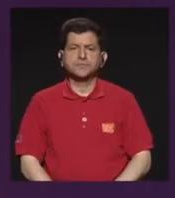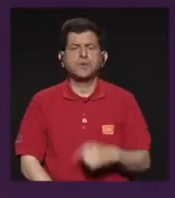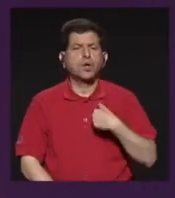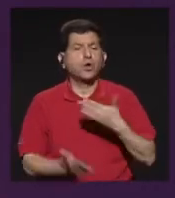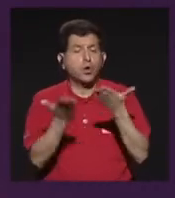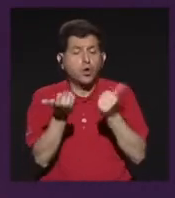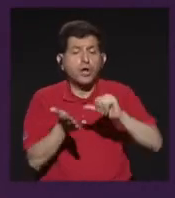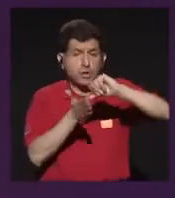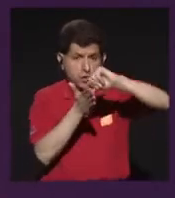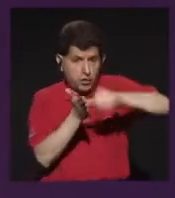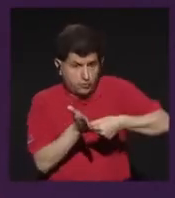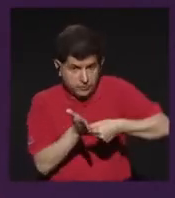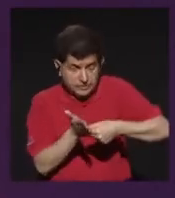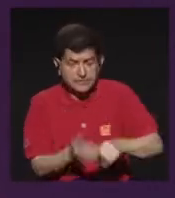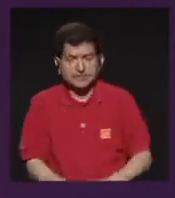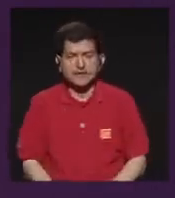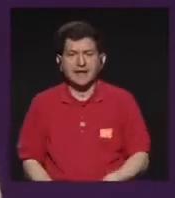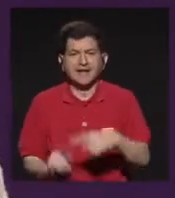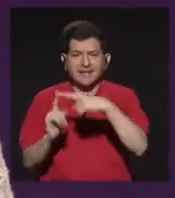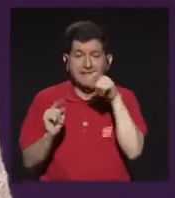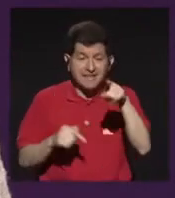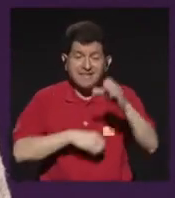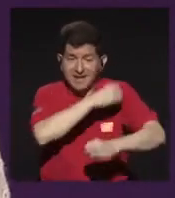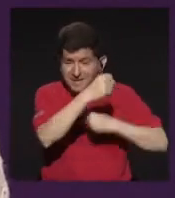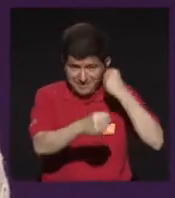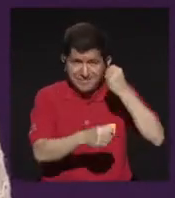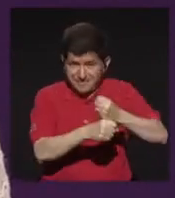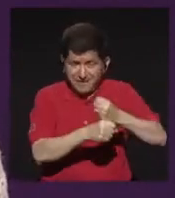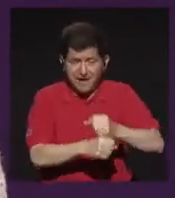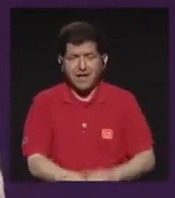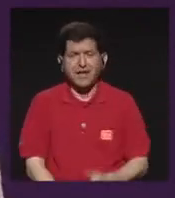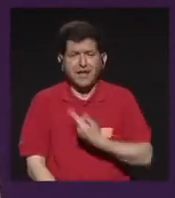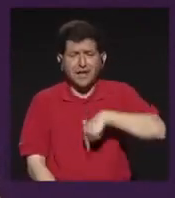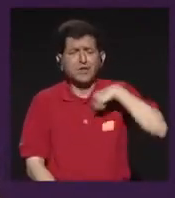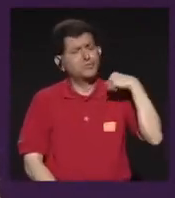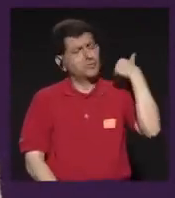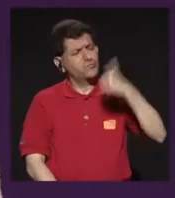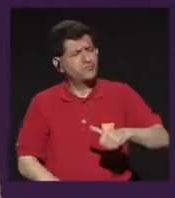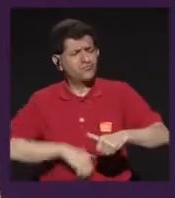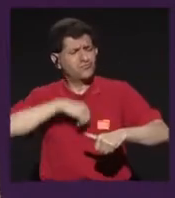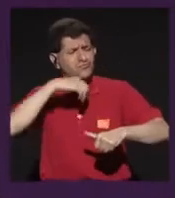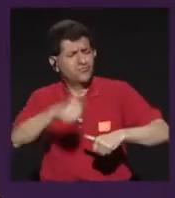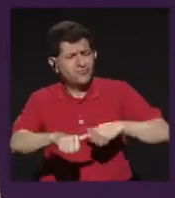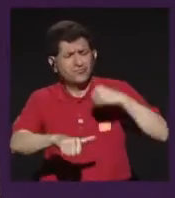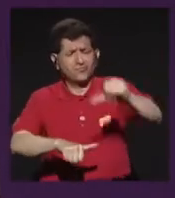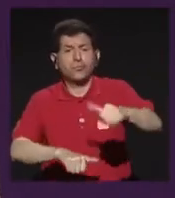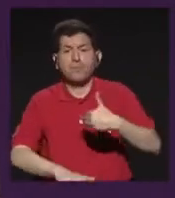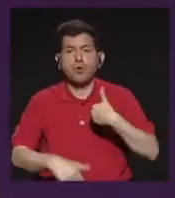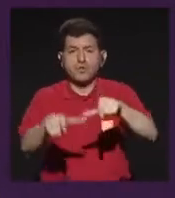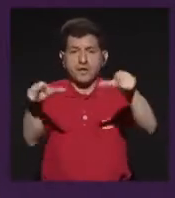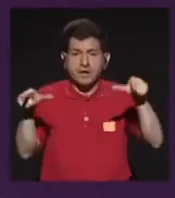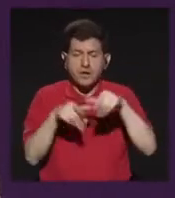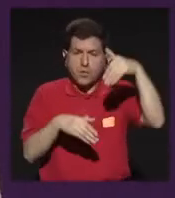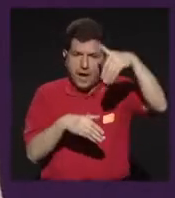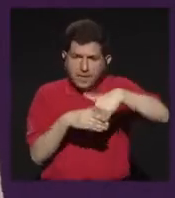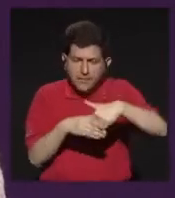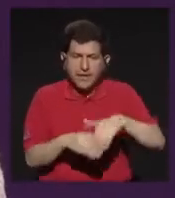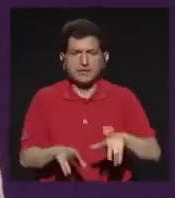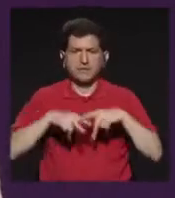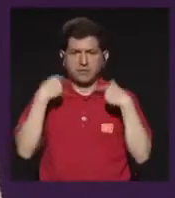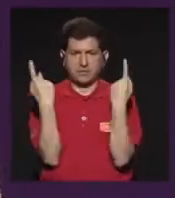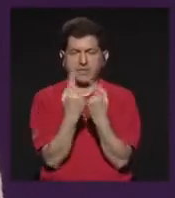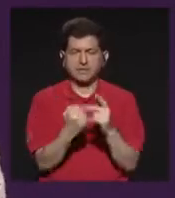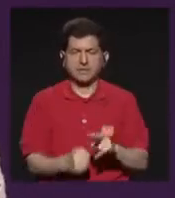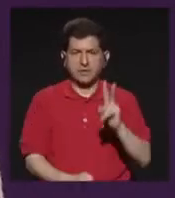quiero resaltar con esto es que desde esos años hemos venido luchando por alcanzar posiciones en los partidos. Y